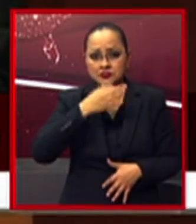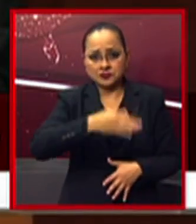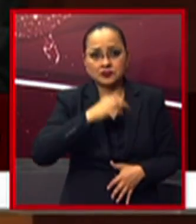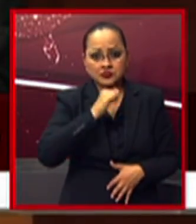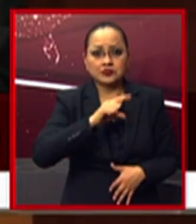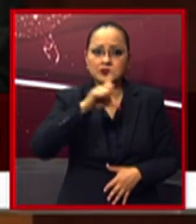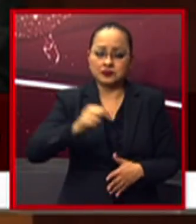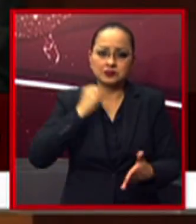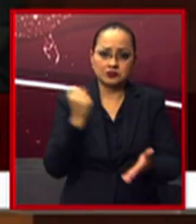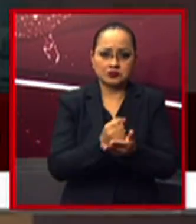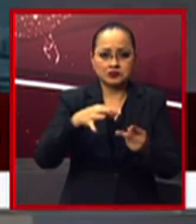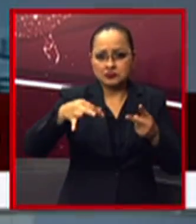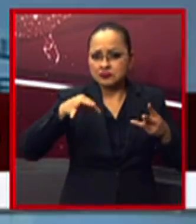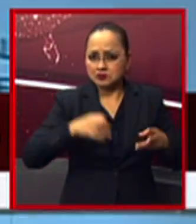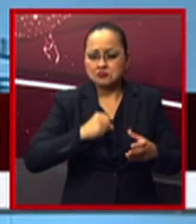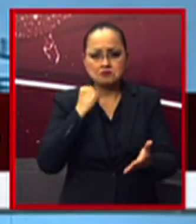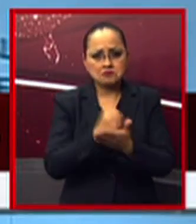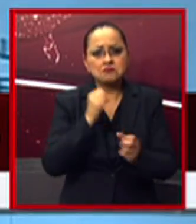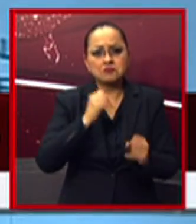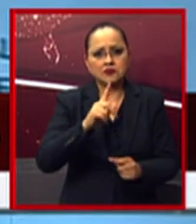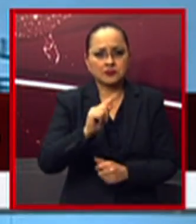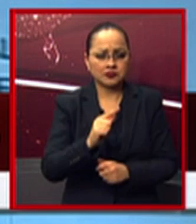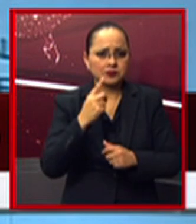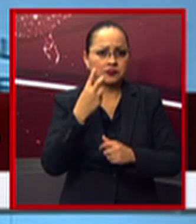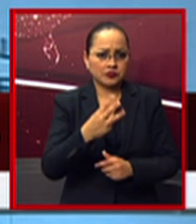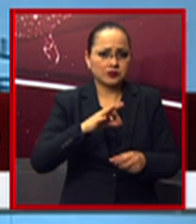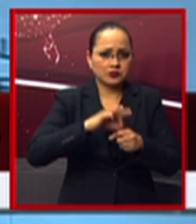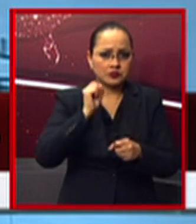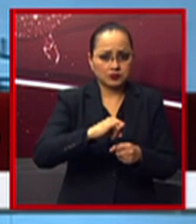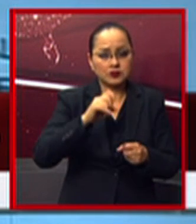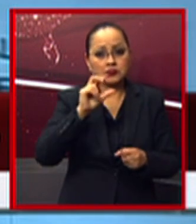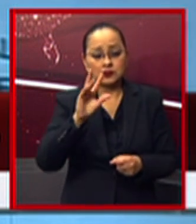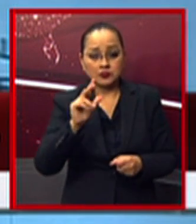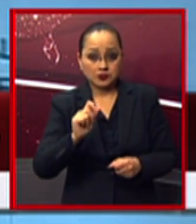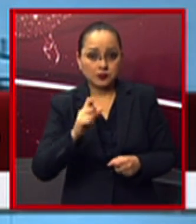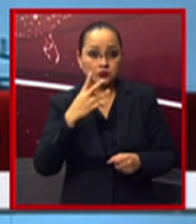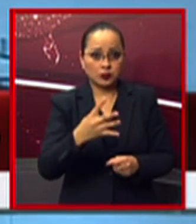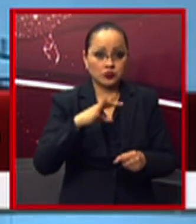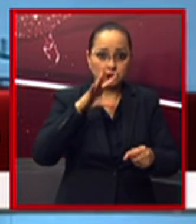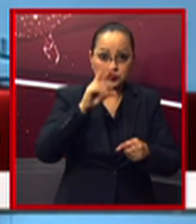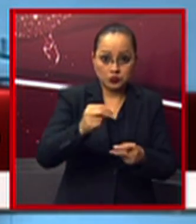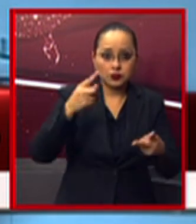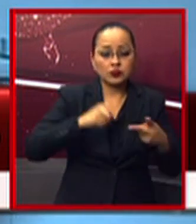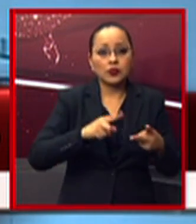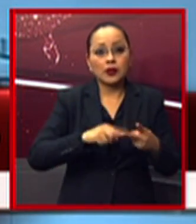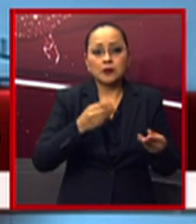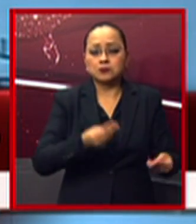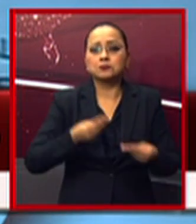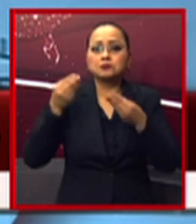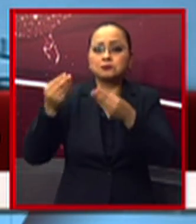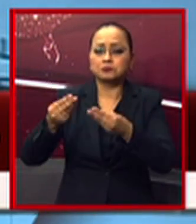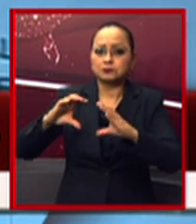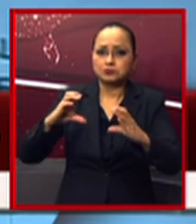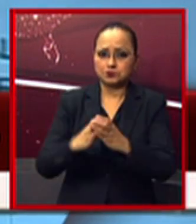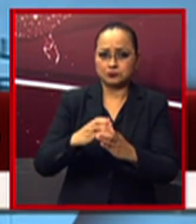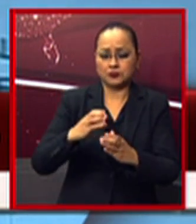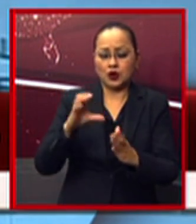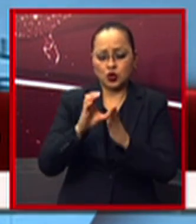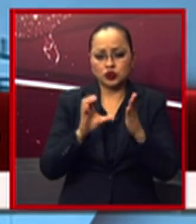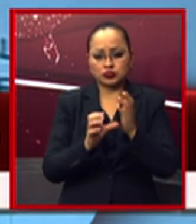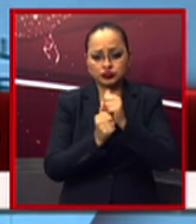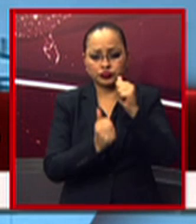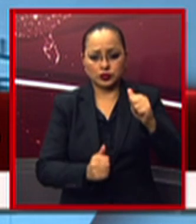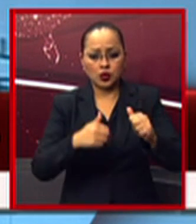se avaló en lo particular con 73 votos a favor, 24 en contra y una abstención y se envió al Ejecutivo para sus efectos constitucionales.